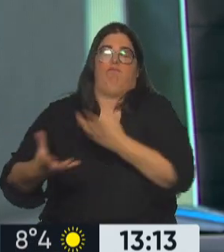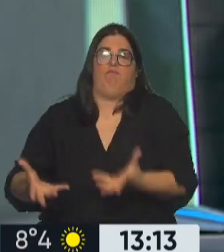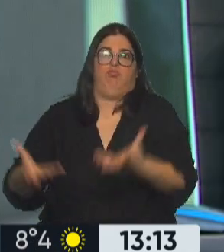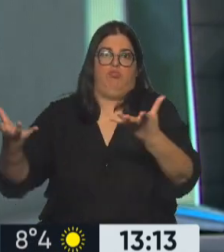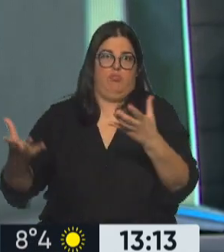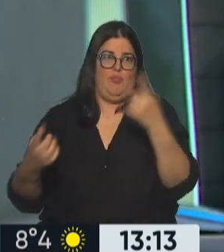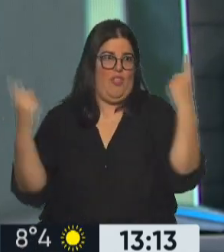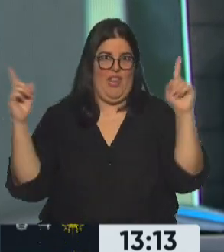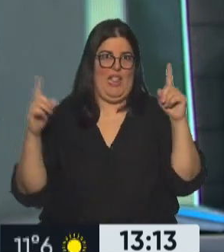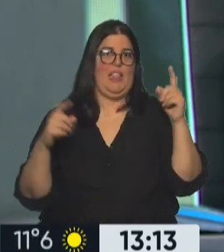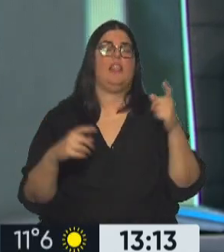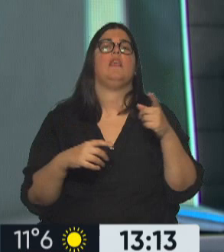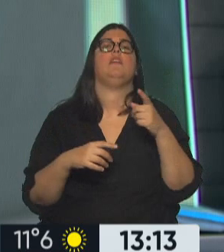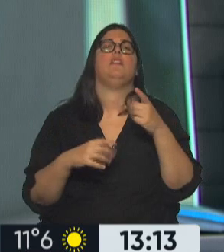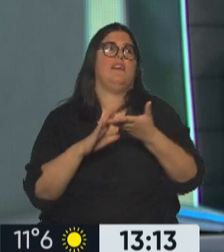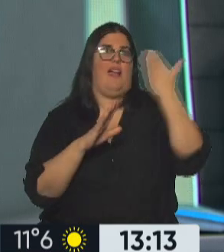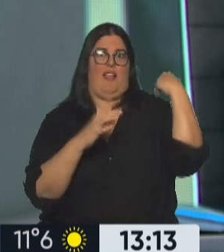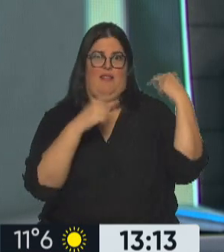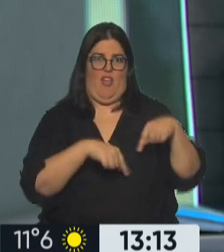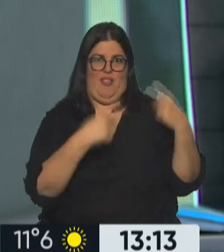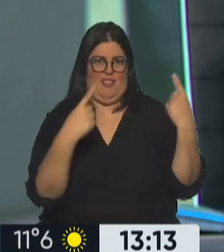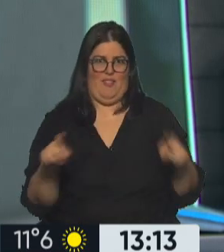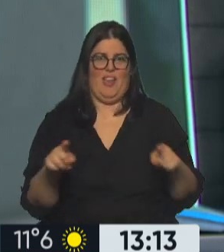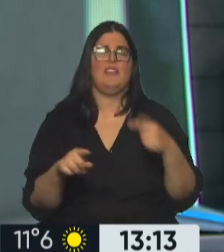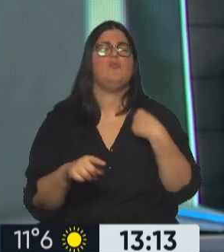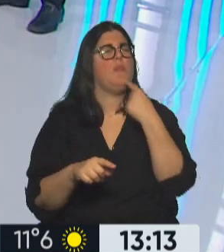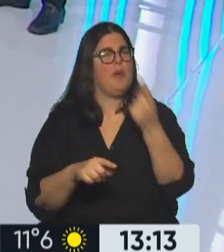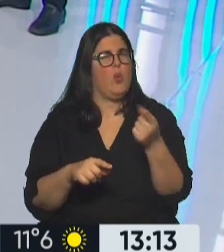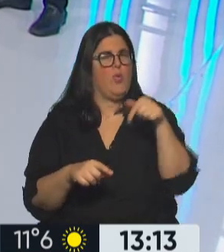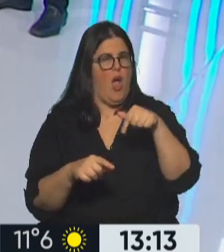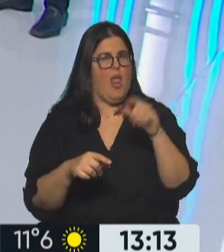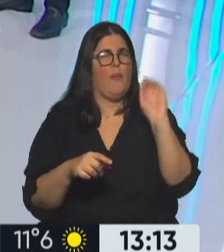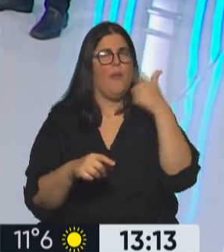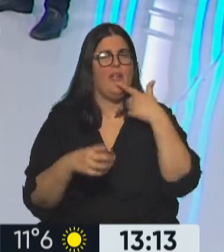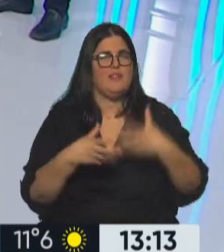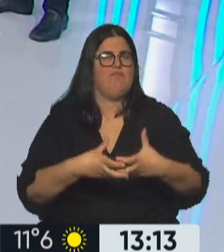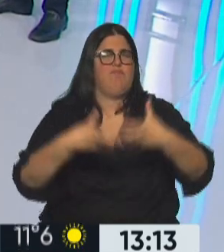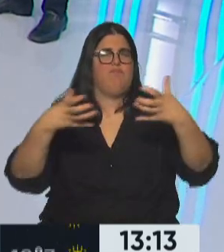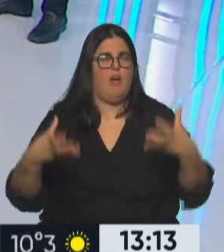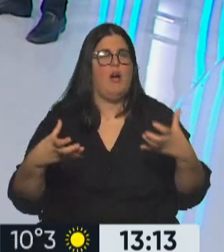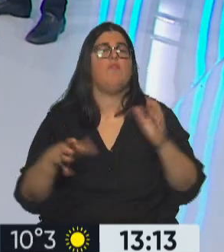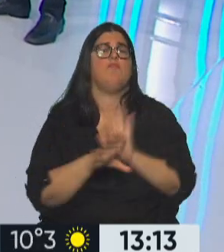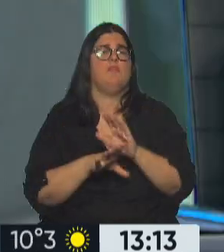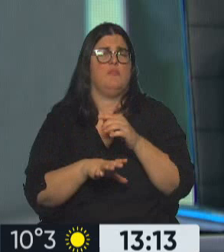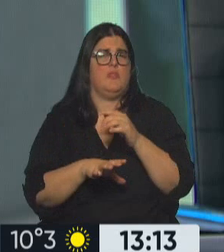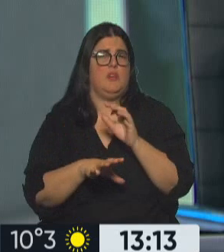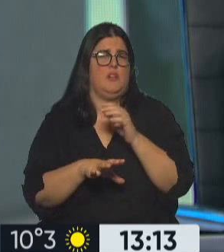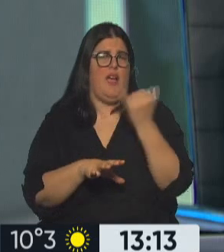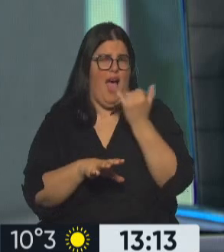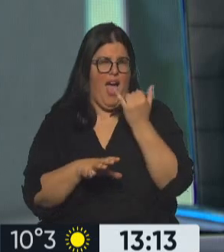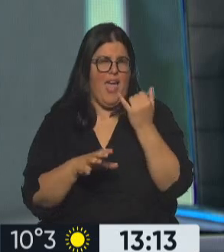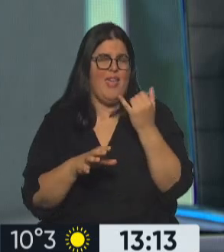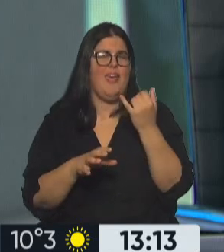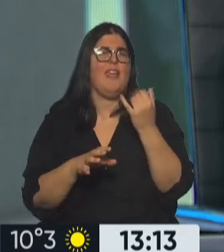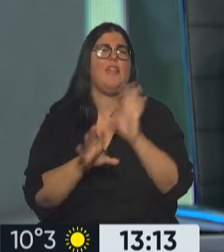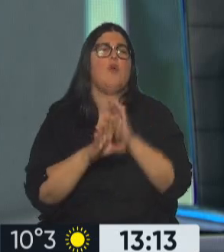pregunta va en este sentido: ¿en qué medida esta ampliación abona una posibilidad de un mayor multilateralismo, de